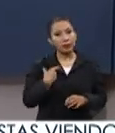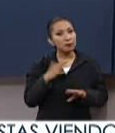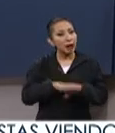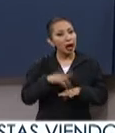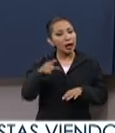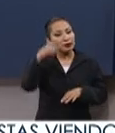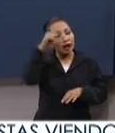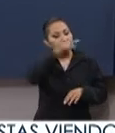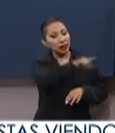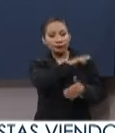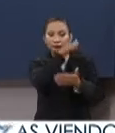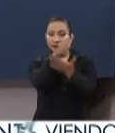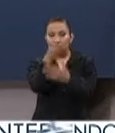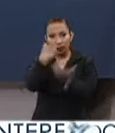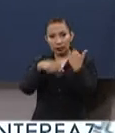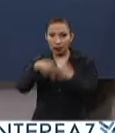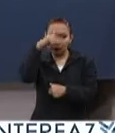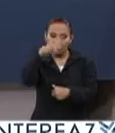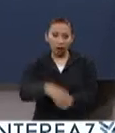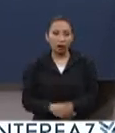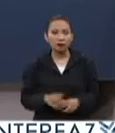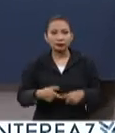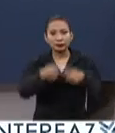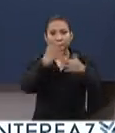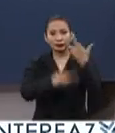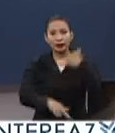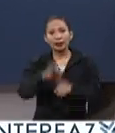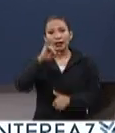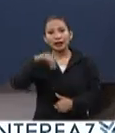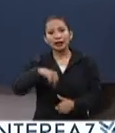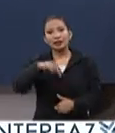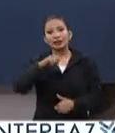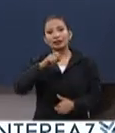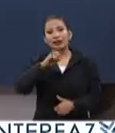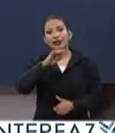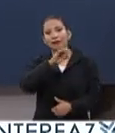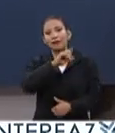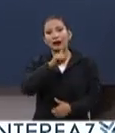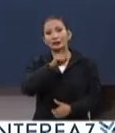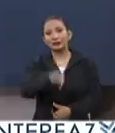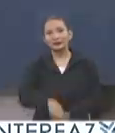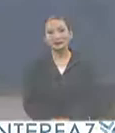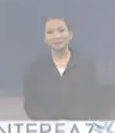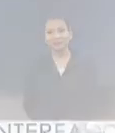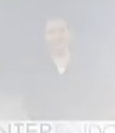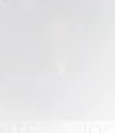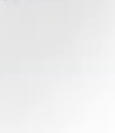mucho más fácil para ellos regresar a nuestro país. Vamos a hacer una pausa, regresamos, esto es Interfaz.